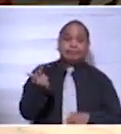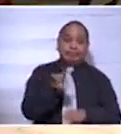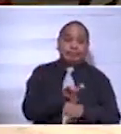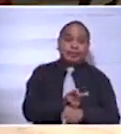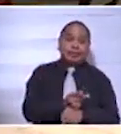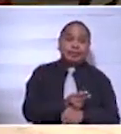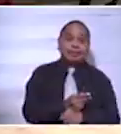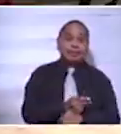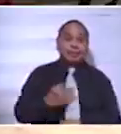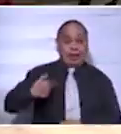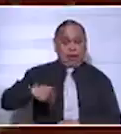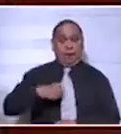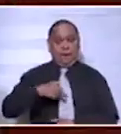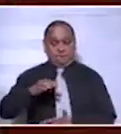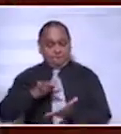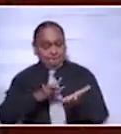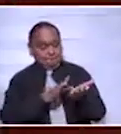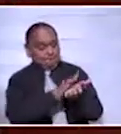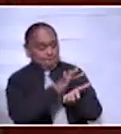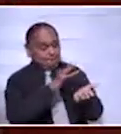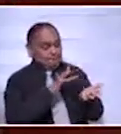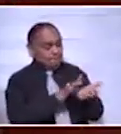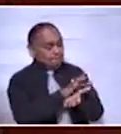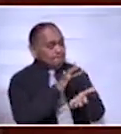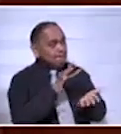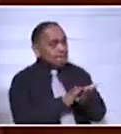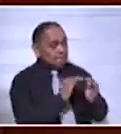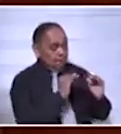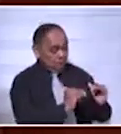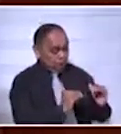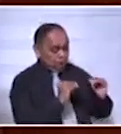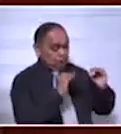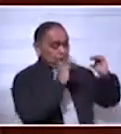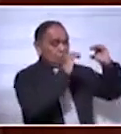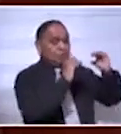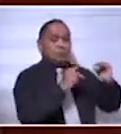apoyado a él para que pudiera pues crecer como persona, lo que no se dio, ¿no?